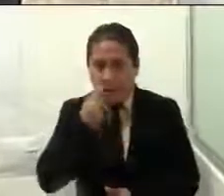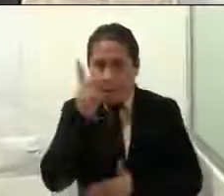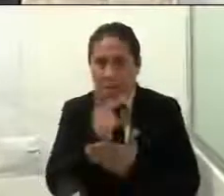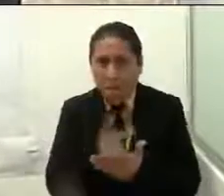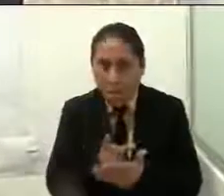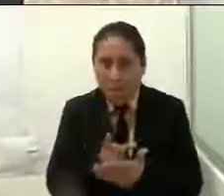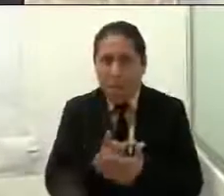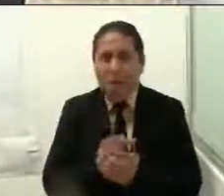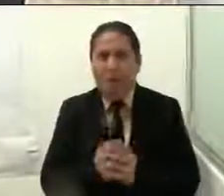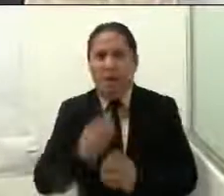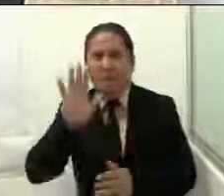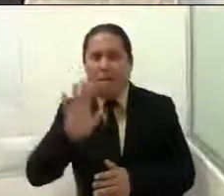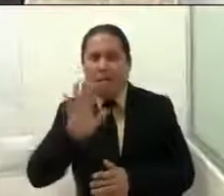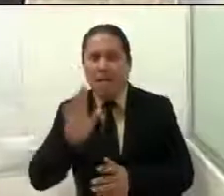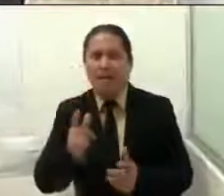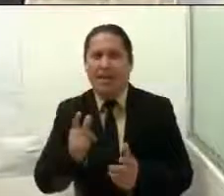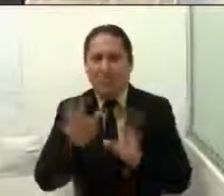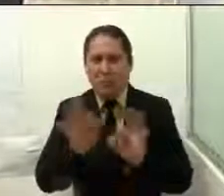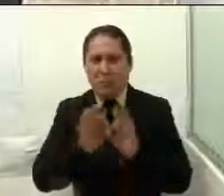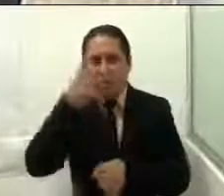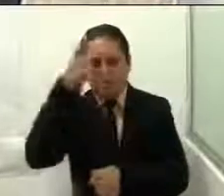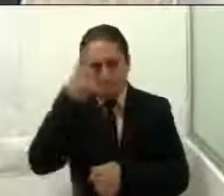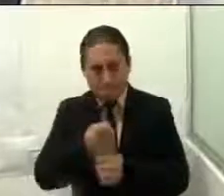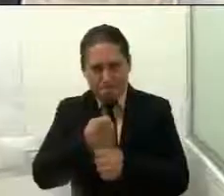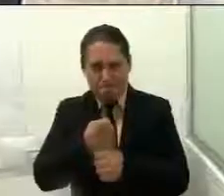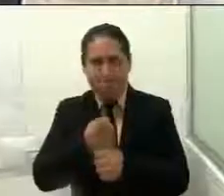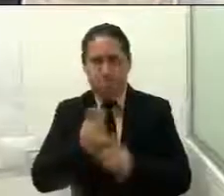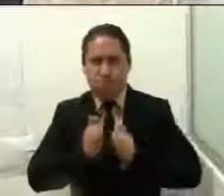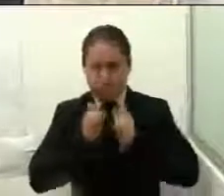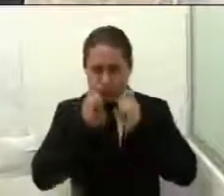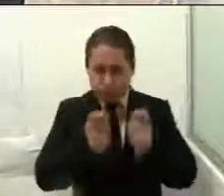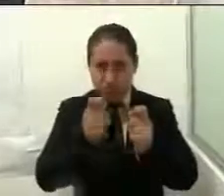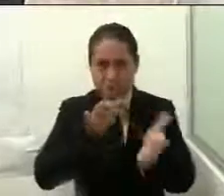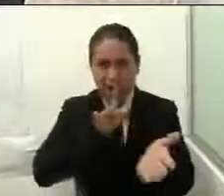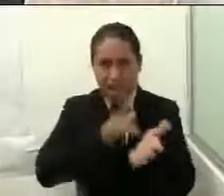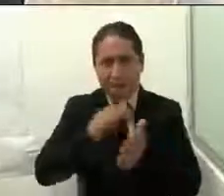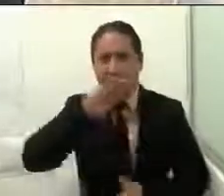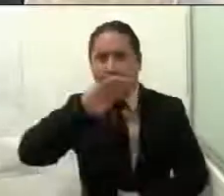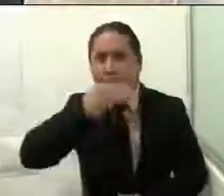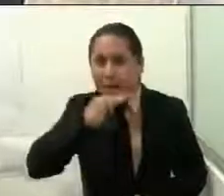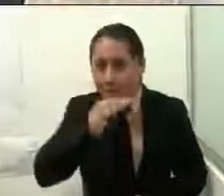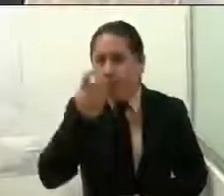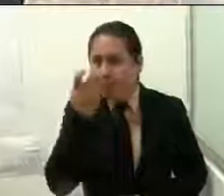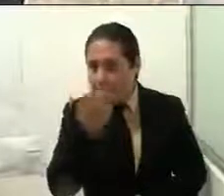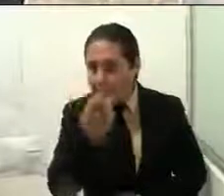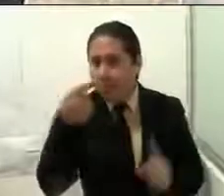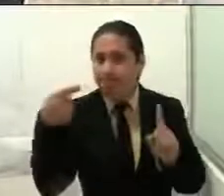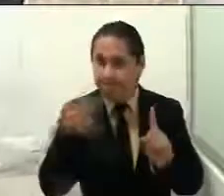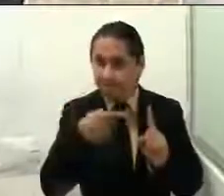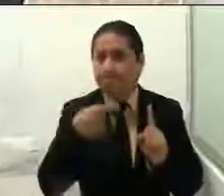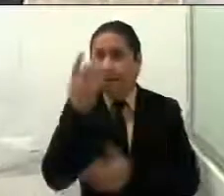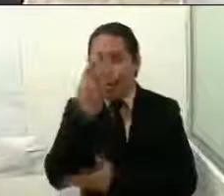madre de la secretaria del campo que es el apoyo del maíz sustentable para los campesinos